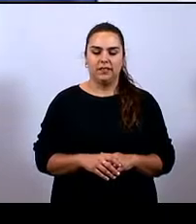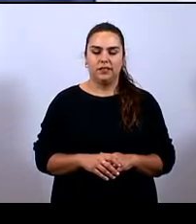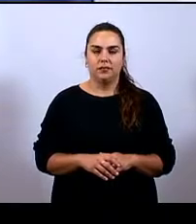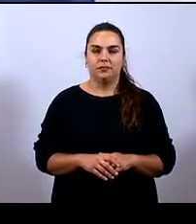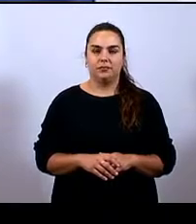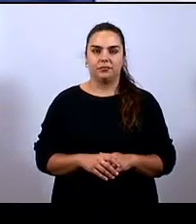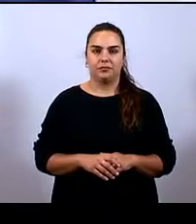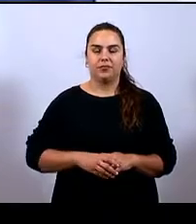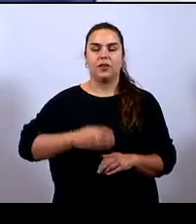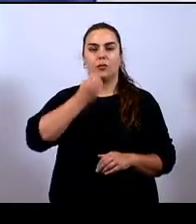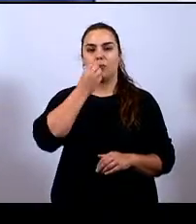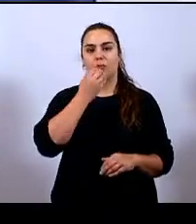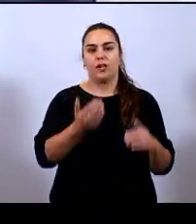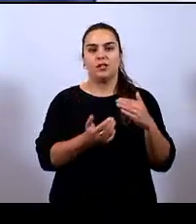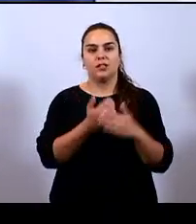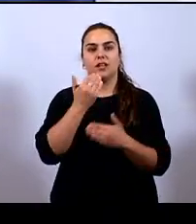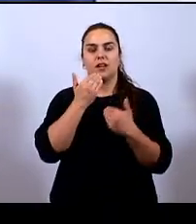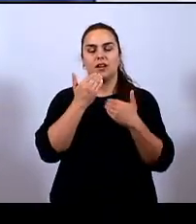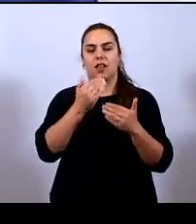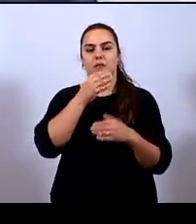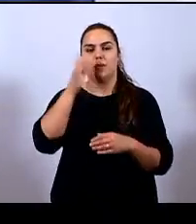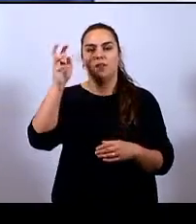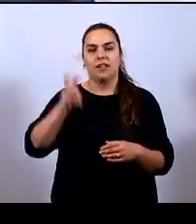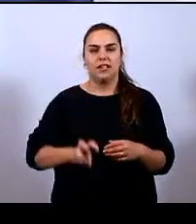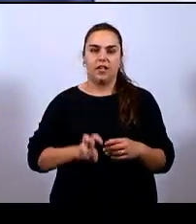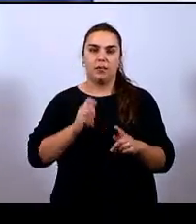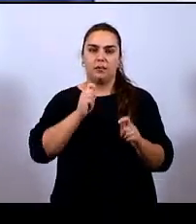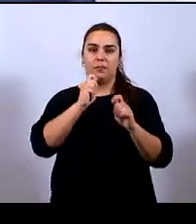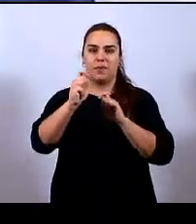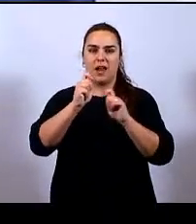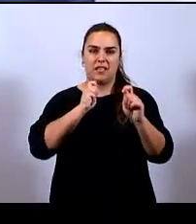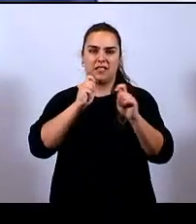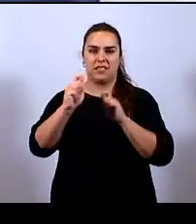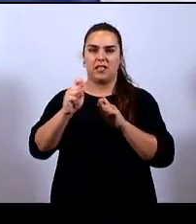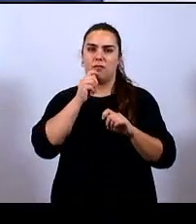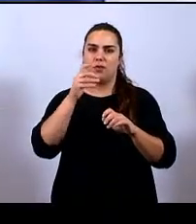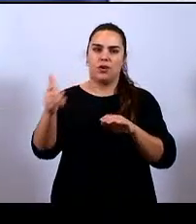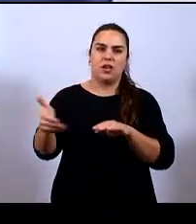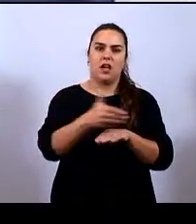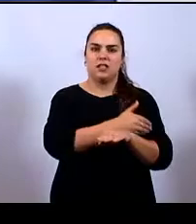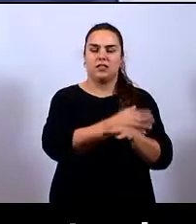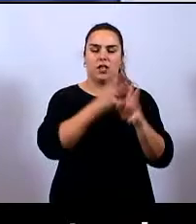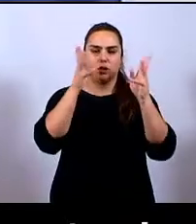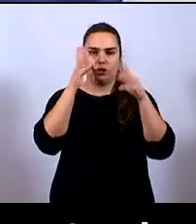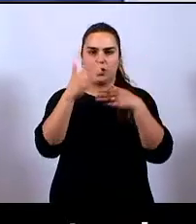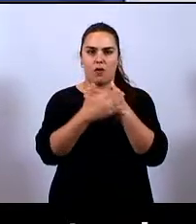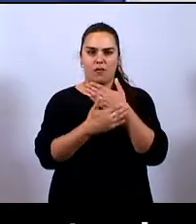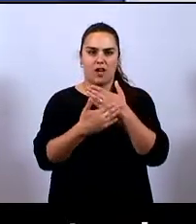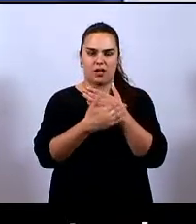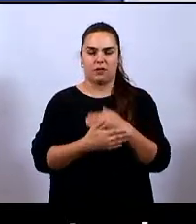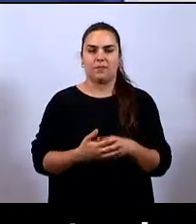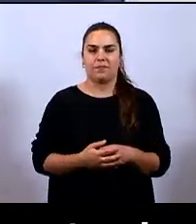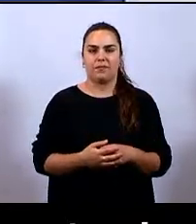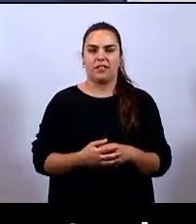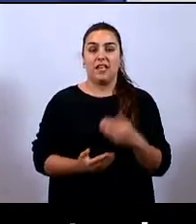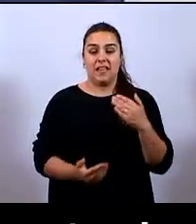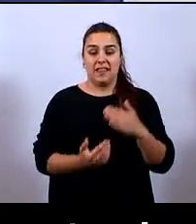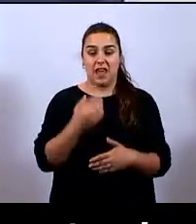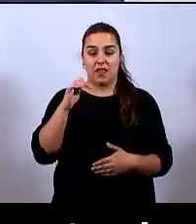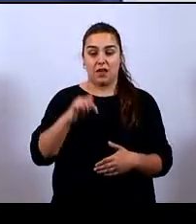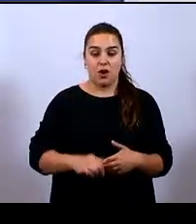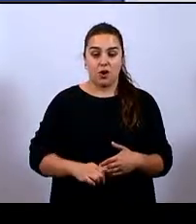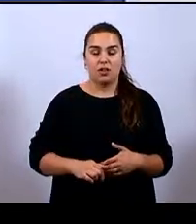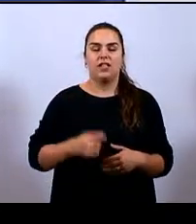Pues muy buenos días. Muchas gracias por asistir a la rueda de prensa posterior al Consejo de Gobierno. En la sesión de hoy hemos